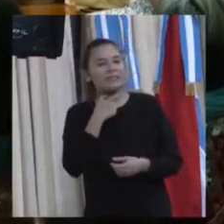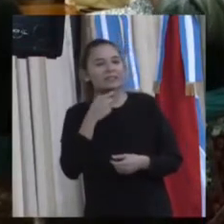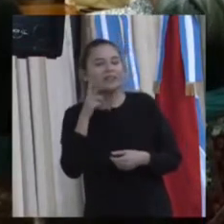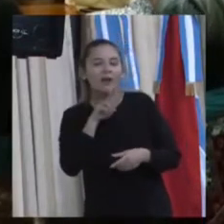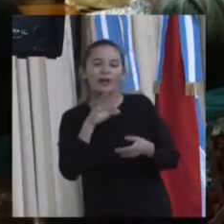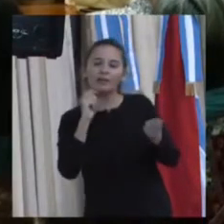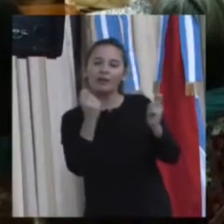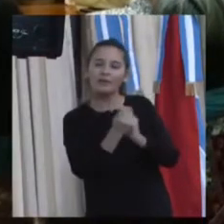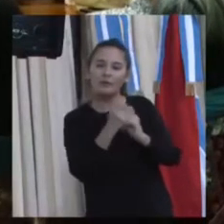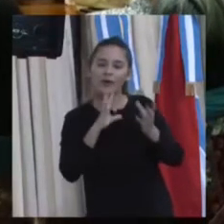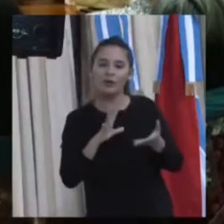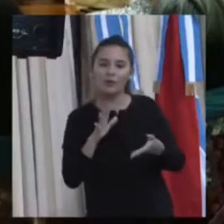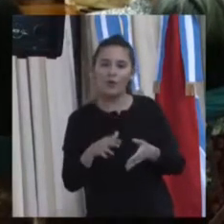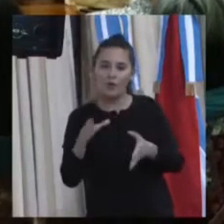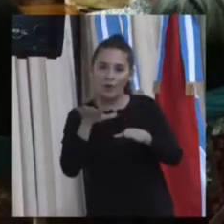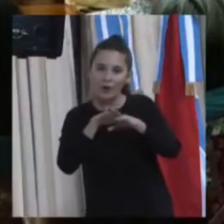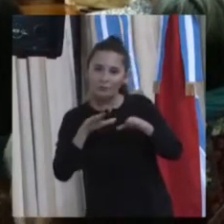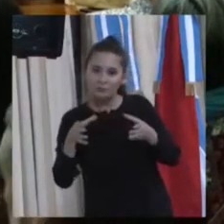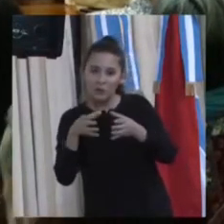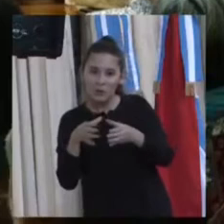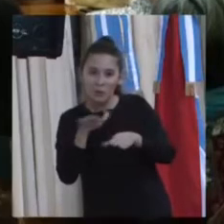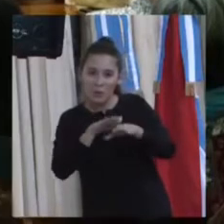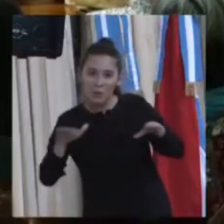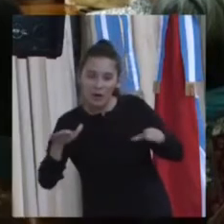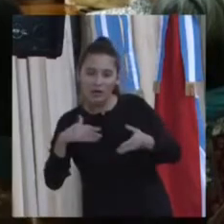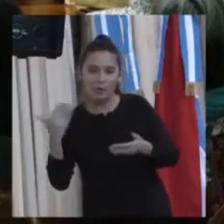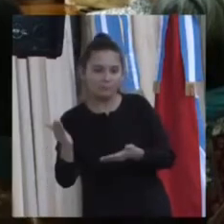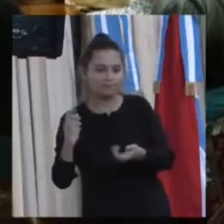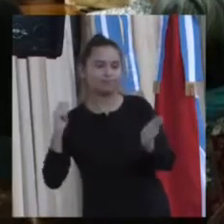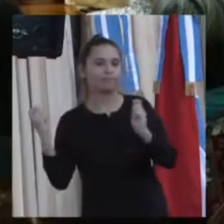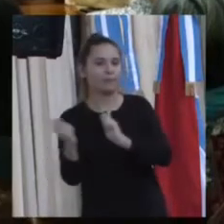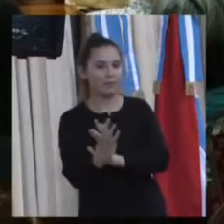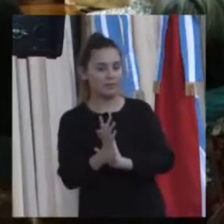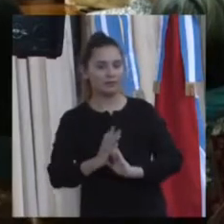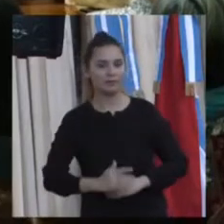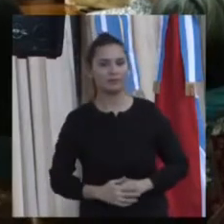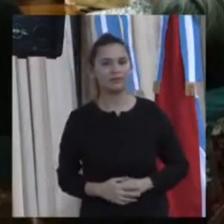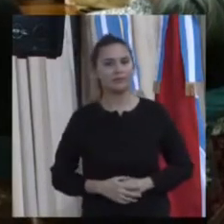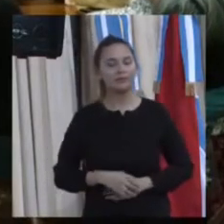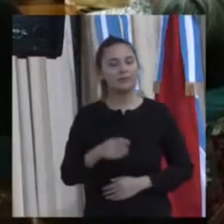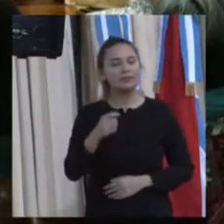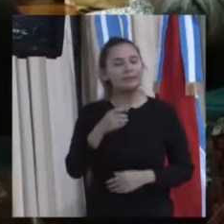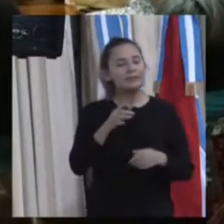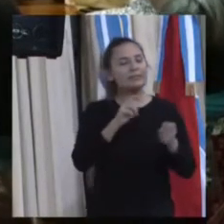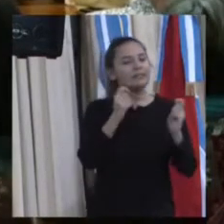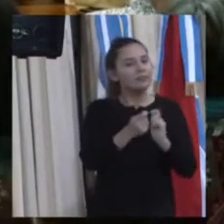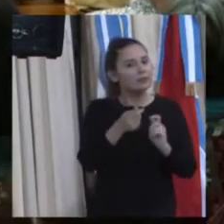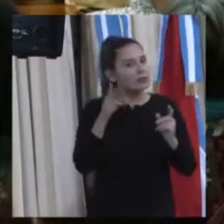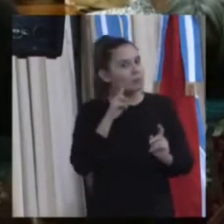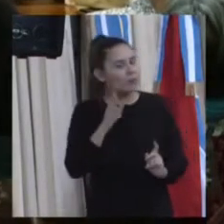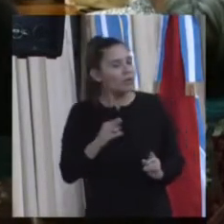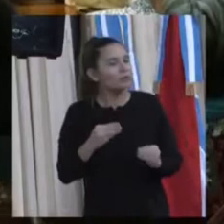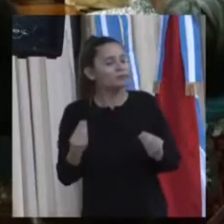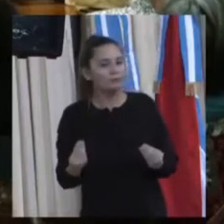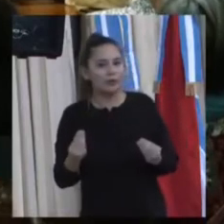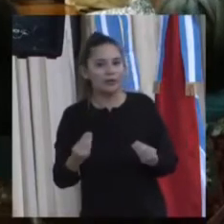radicalización de las clases medias ante su creciente proletarización, y señalaba el peligro que acechaba la reforma, la falta de una